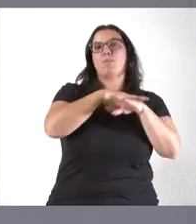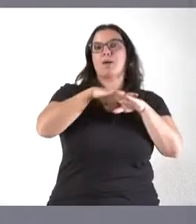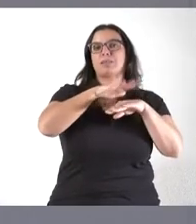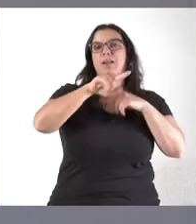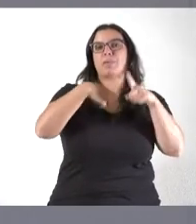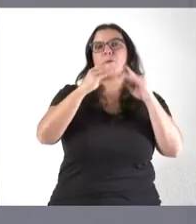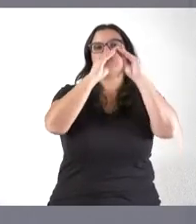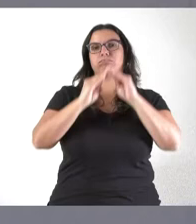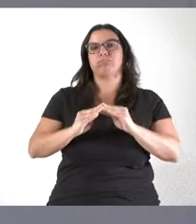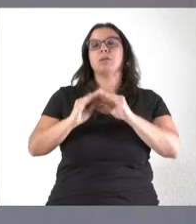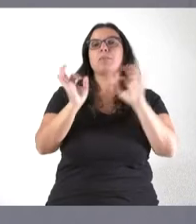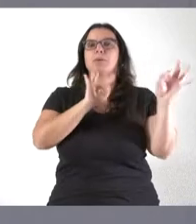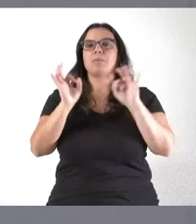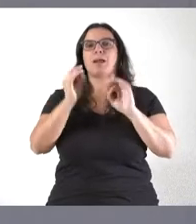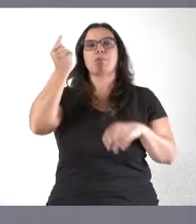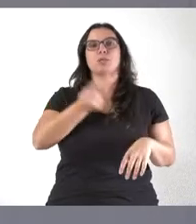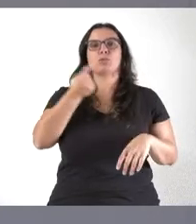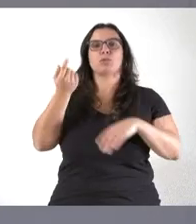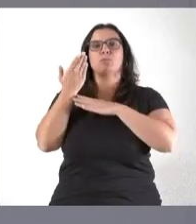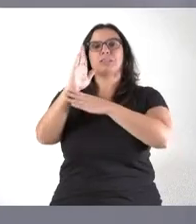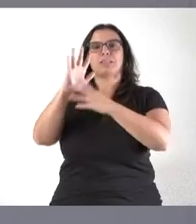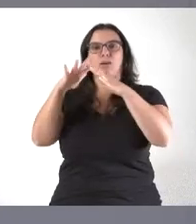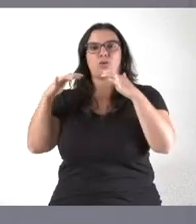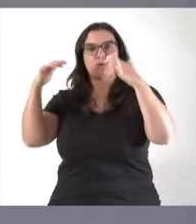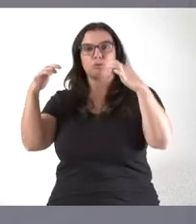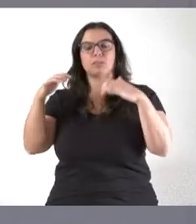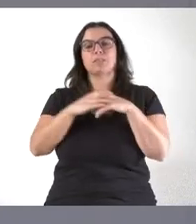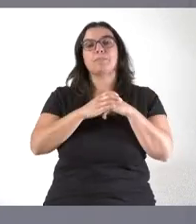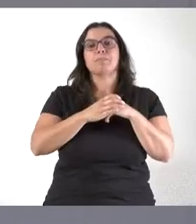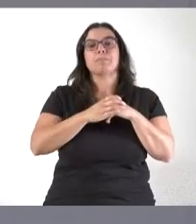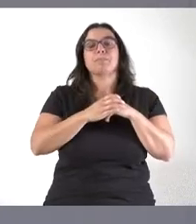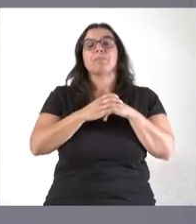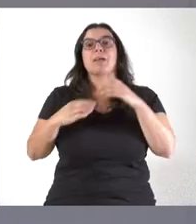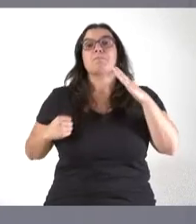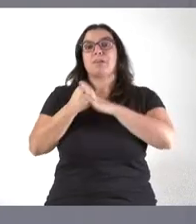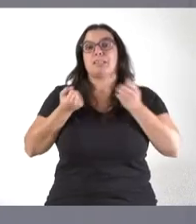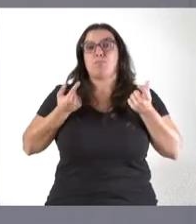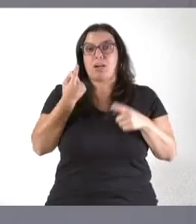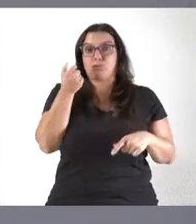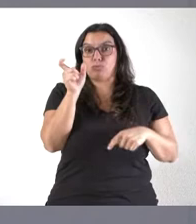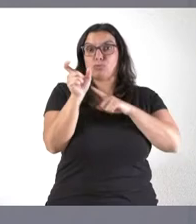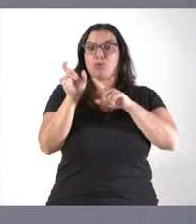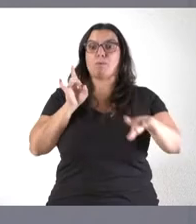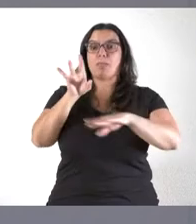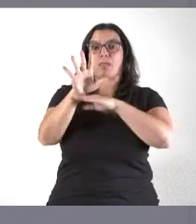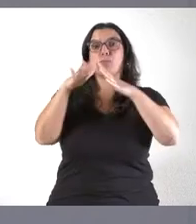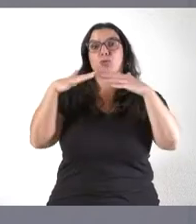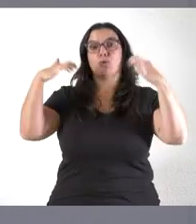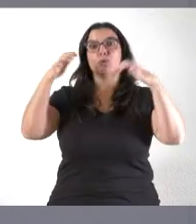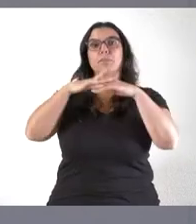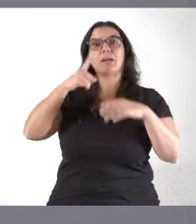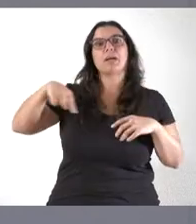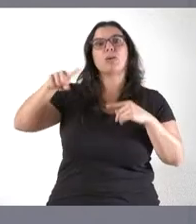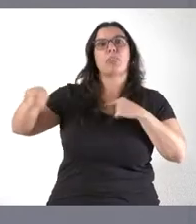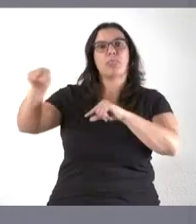Castilla y león el proyecto de presupuestos de la comunidad y ese techo de gasto lo enviaremos a las cortes de Castilla y león Para que en su caso procedan